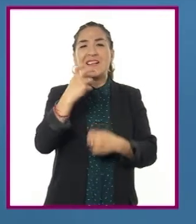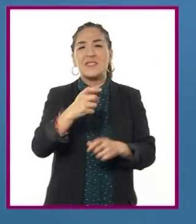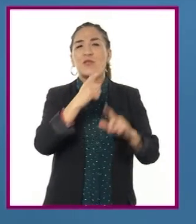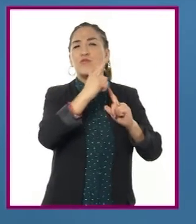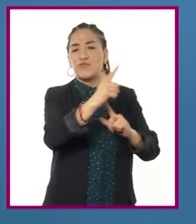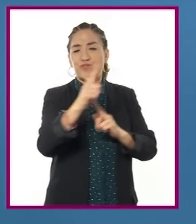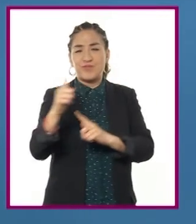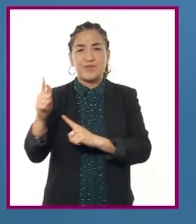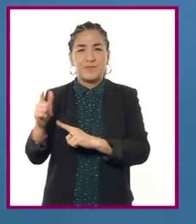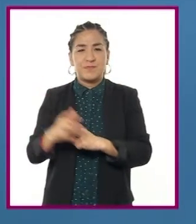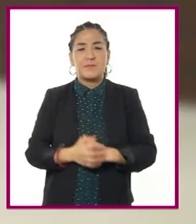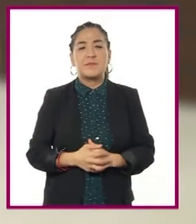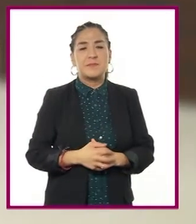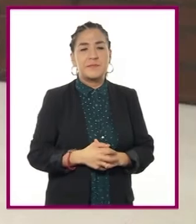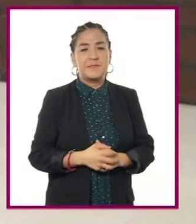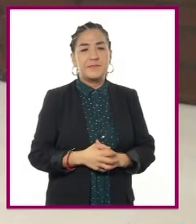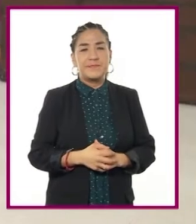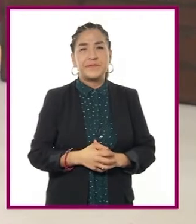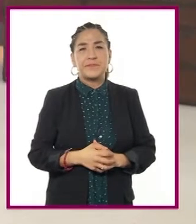armamentista.